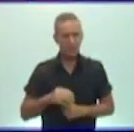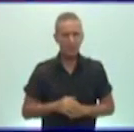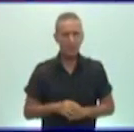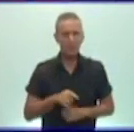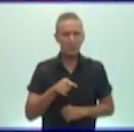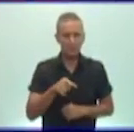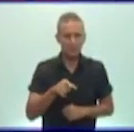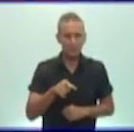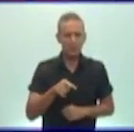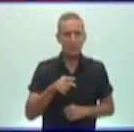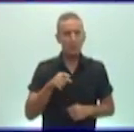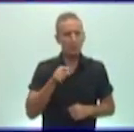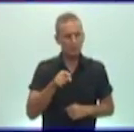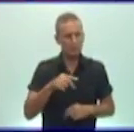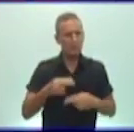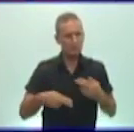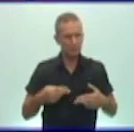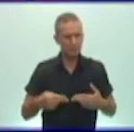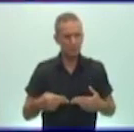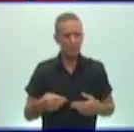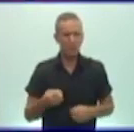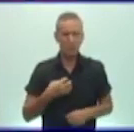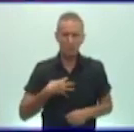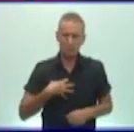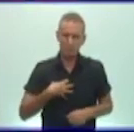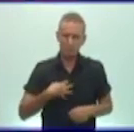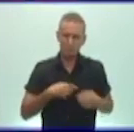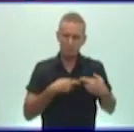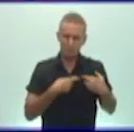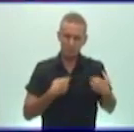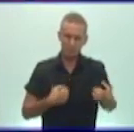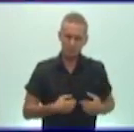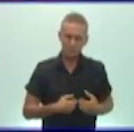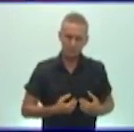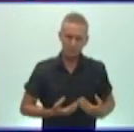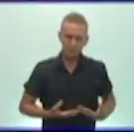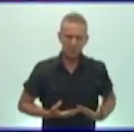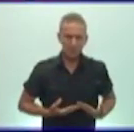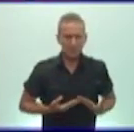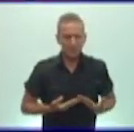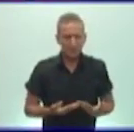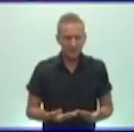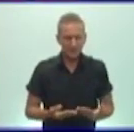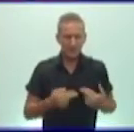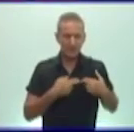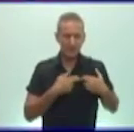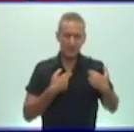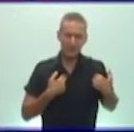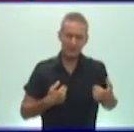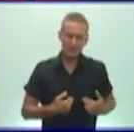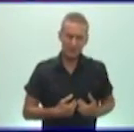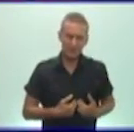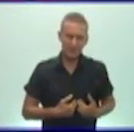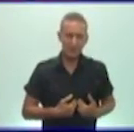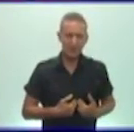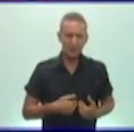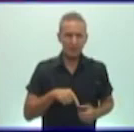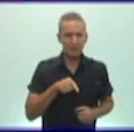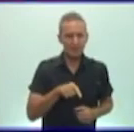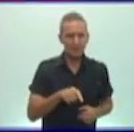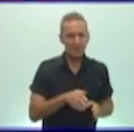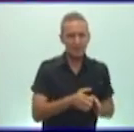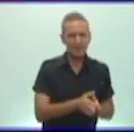dicen lo que llevas en tu corazón. Regálale a tu corazón la dicha de ser parte de esta